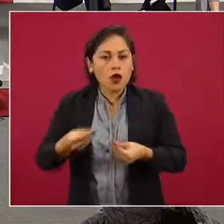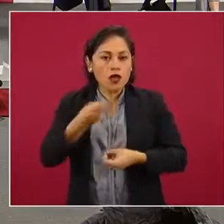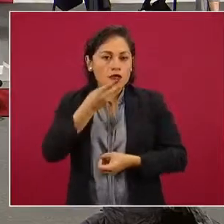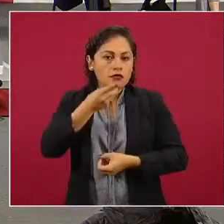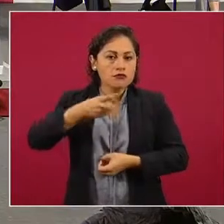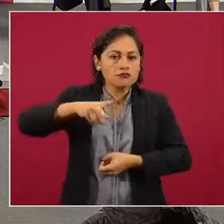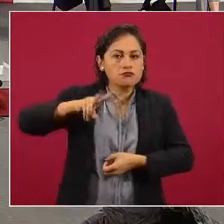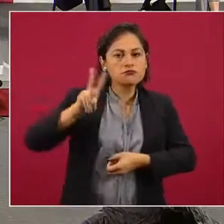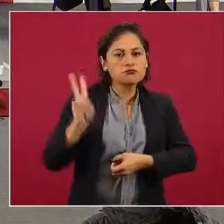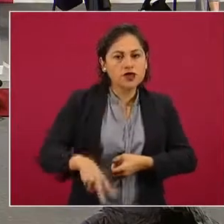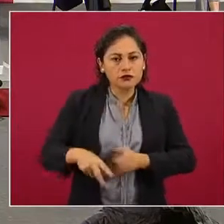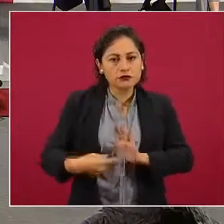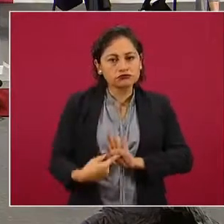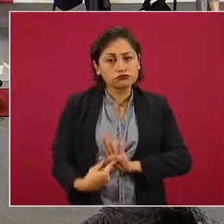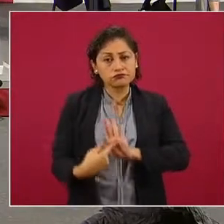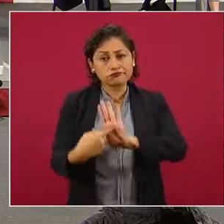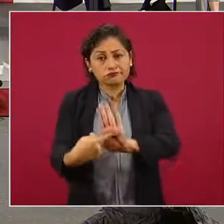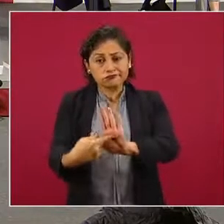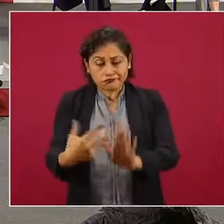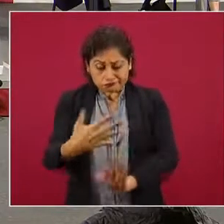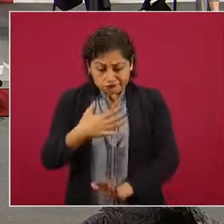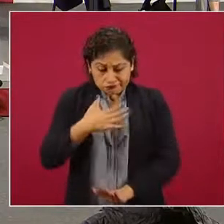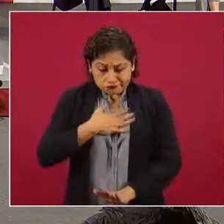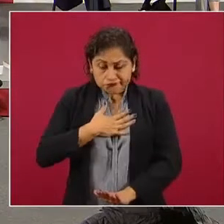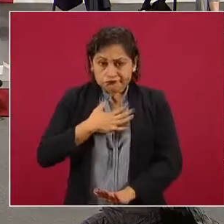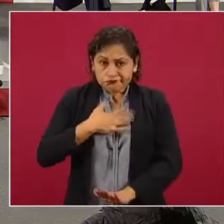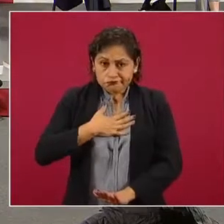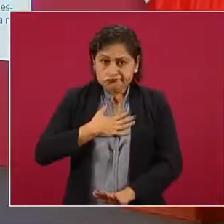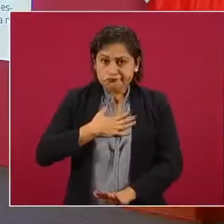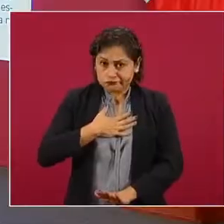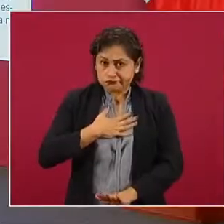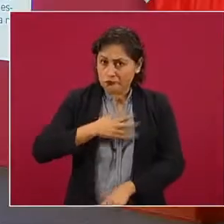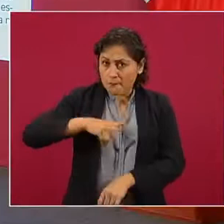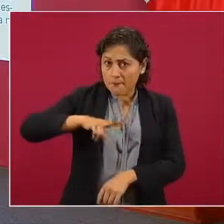exponen lo que consideran como la verdad.